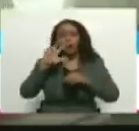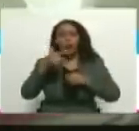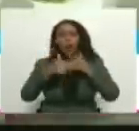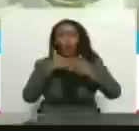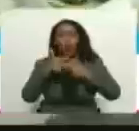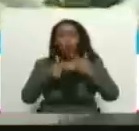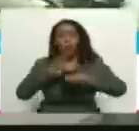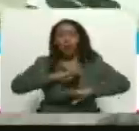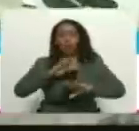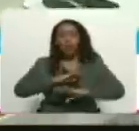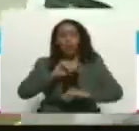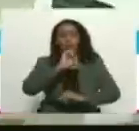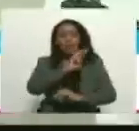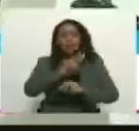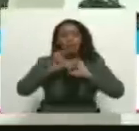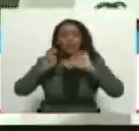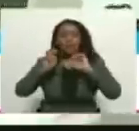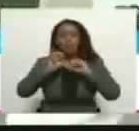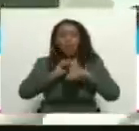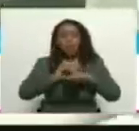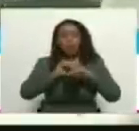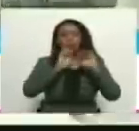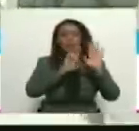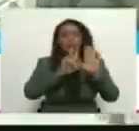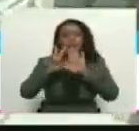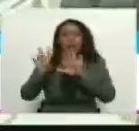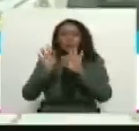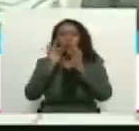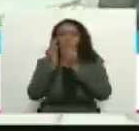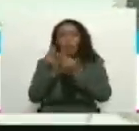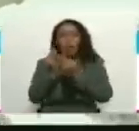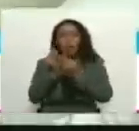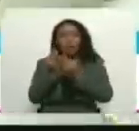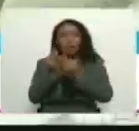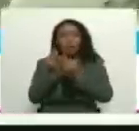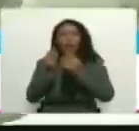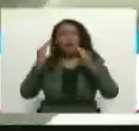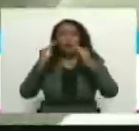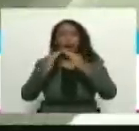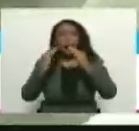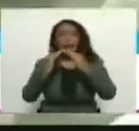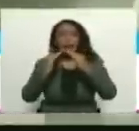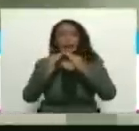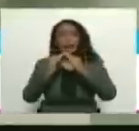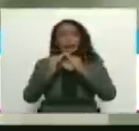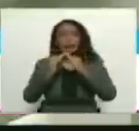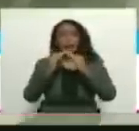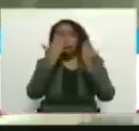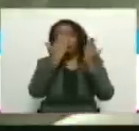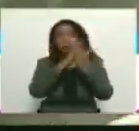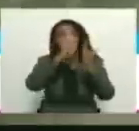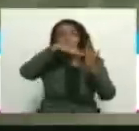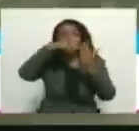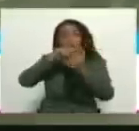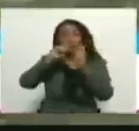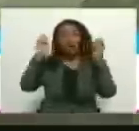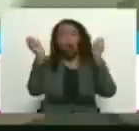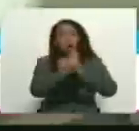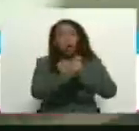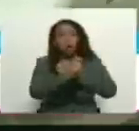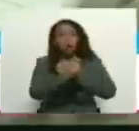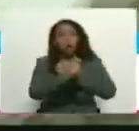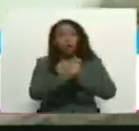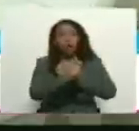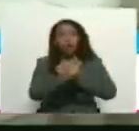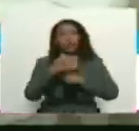de 77 familias con su fachada. Esto ha sido una fiesta popular de gobierno que se ha vivido aquí, presidente,